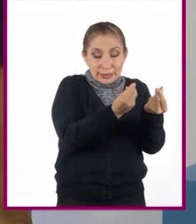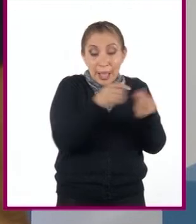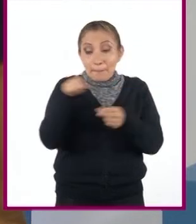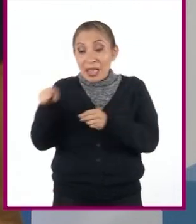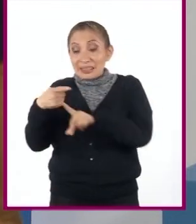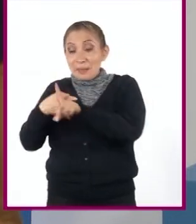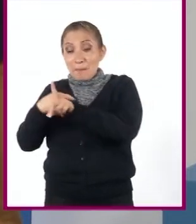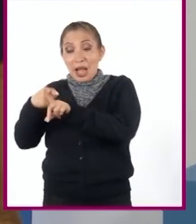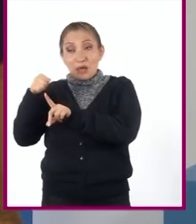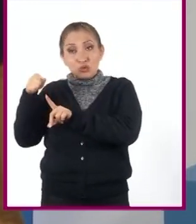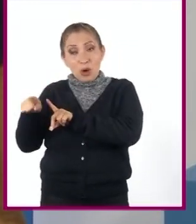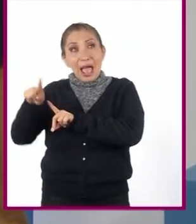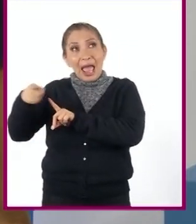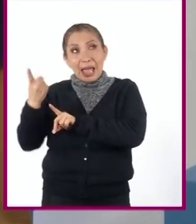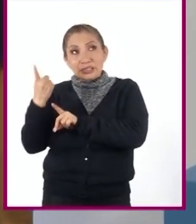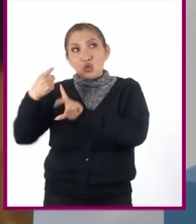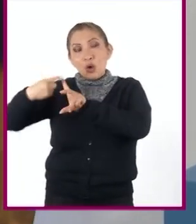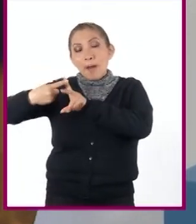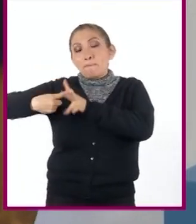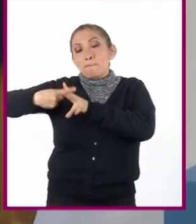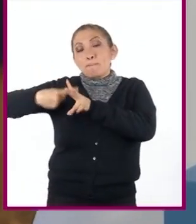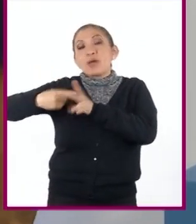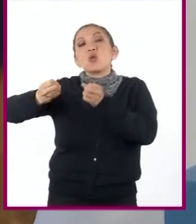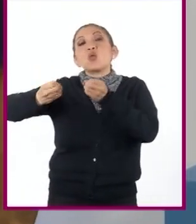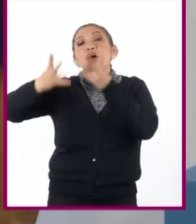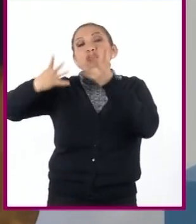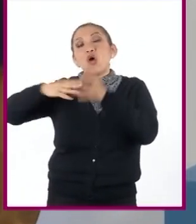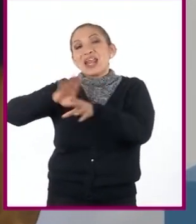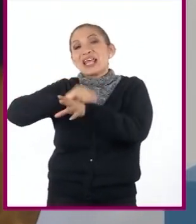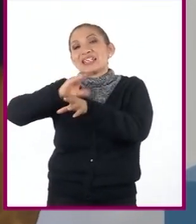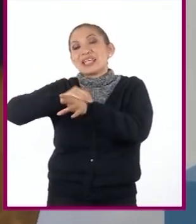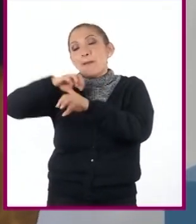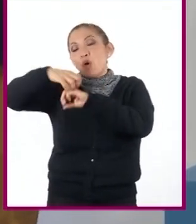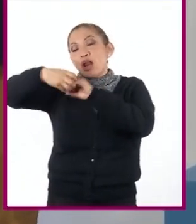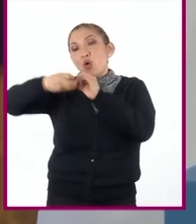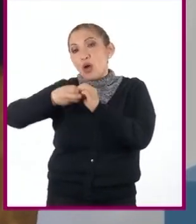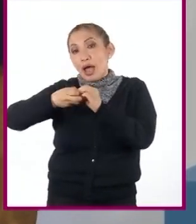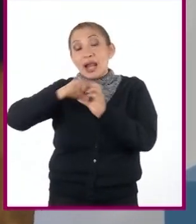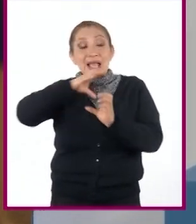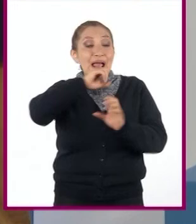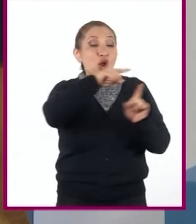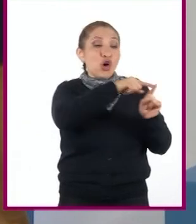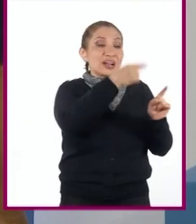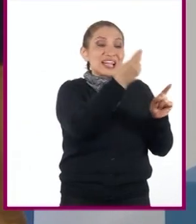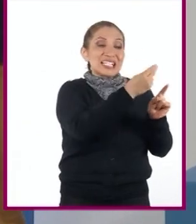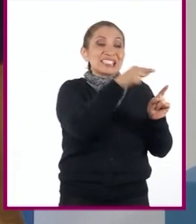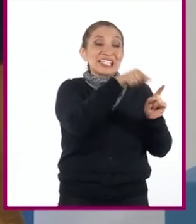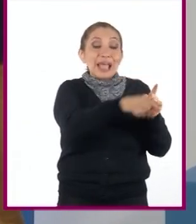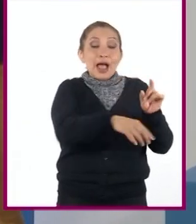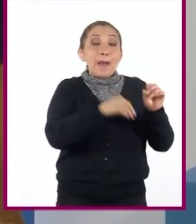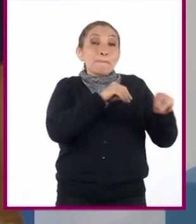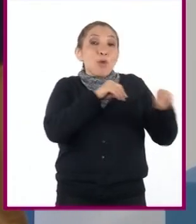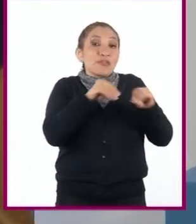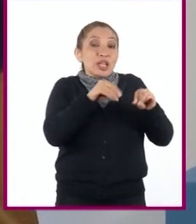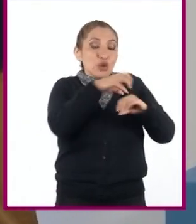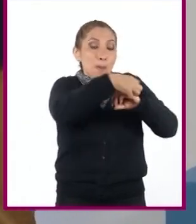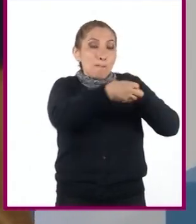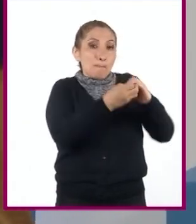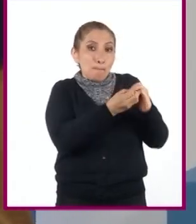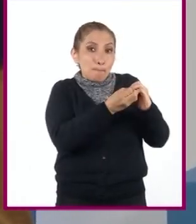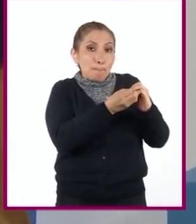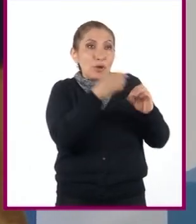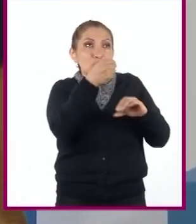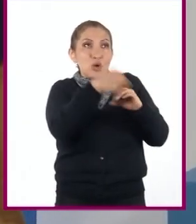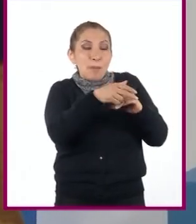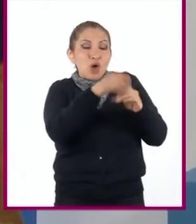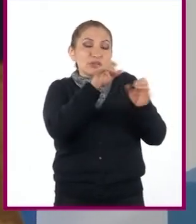mientras temperatura es una medida de la energía molecular media. El calor depende de la velocidad de las partículas,